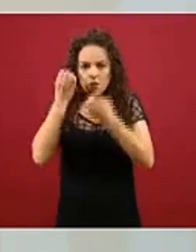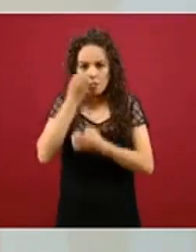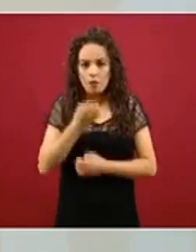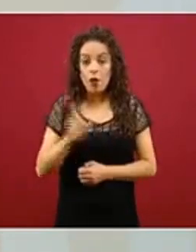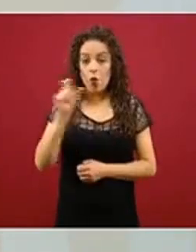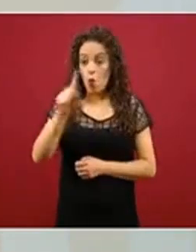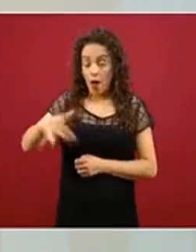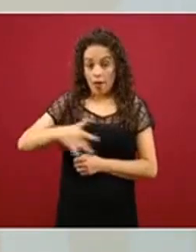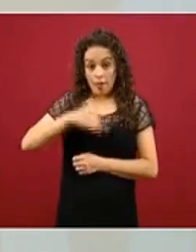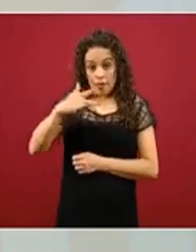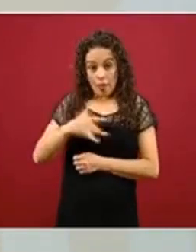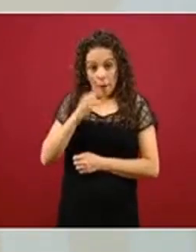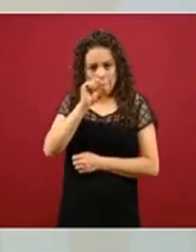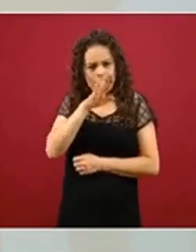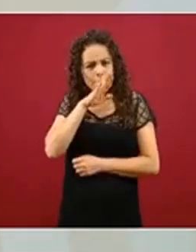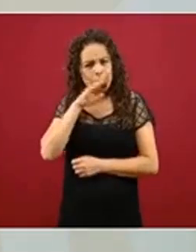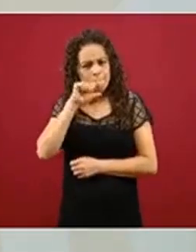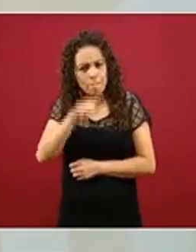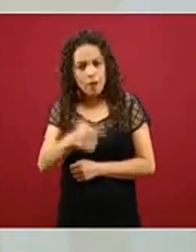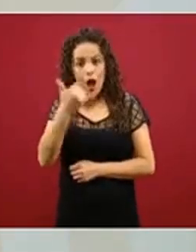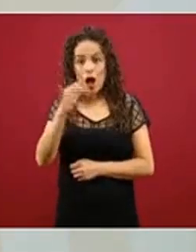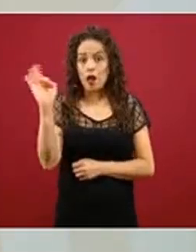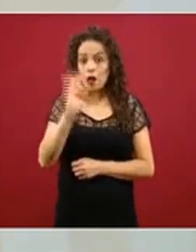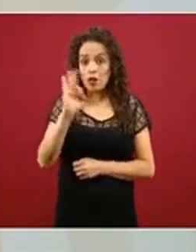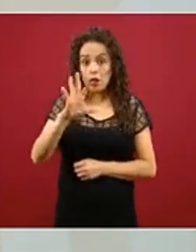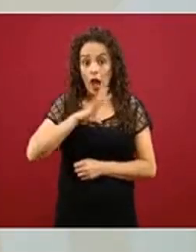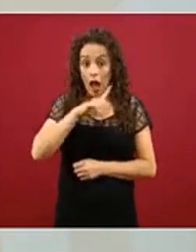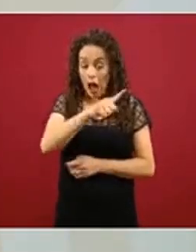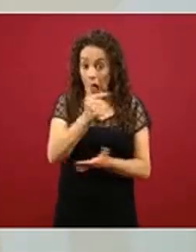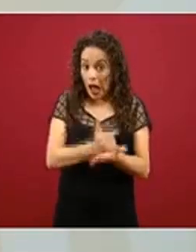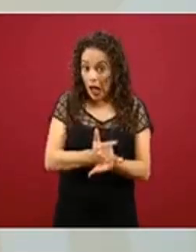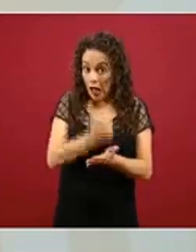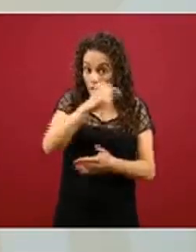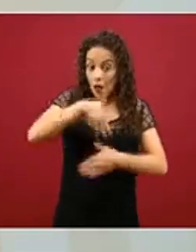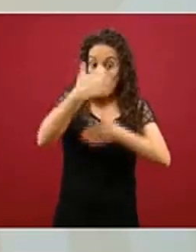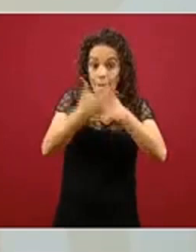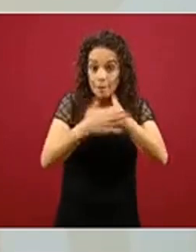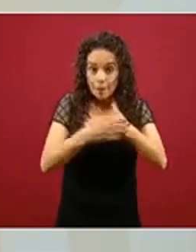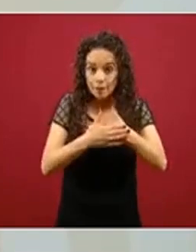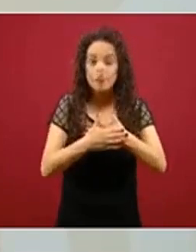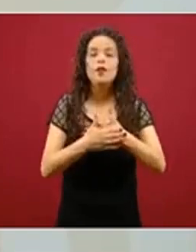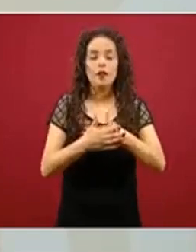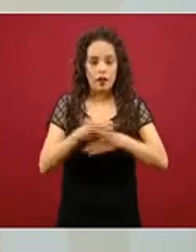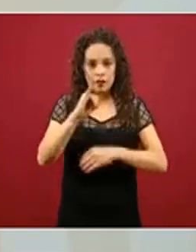una persona en riesgo de complicarse, se le debe hacer la prueba. Y